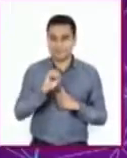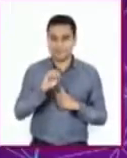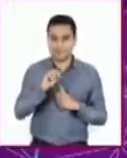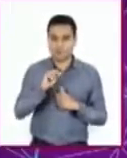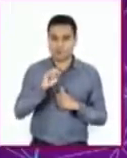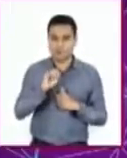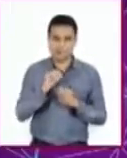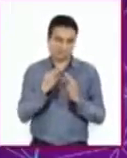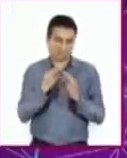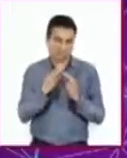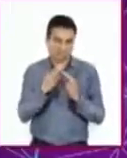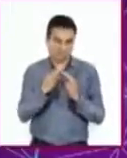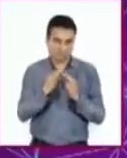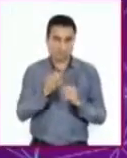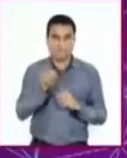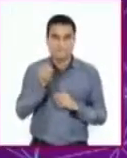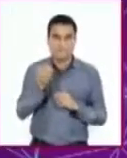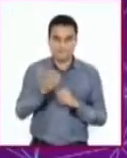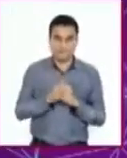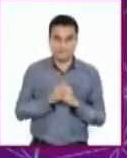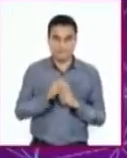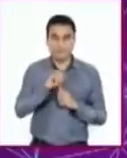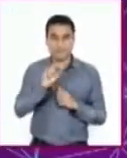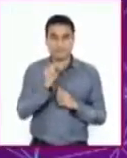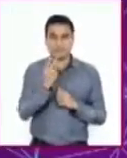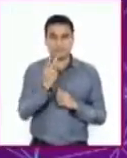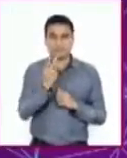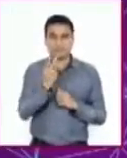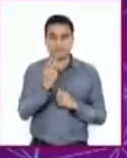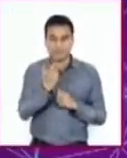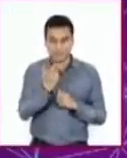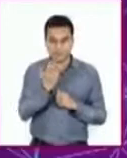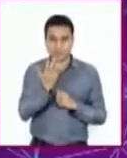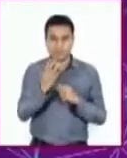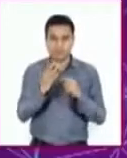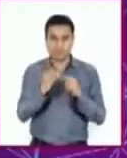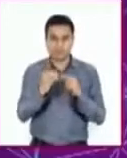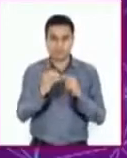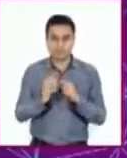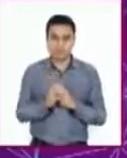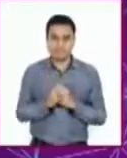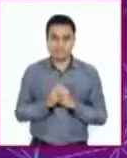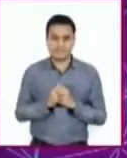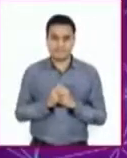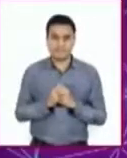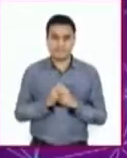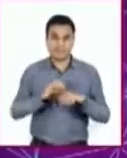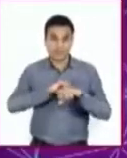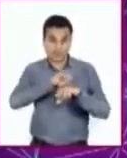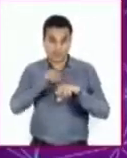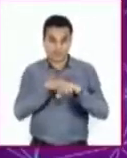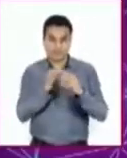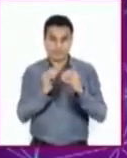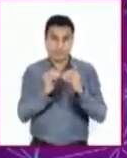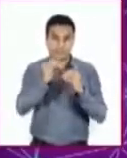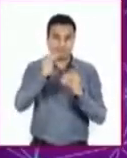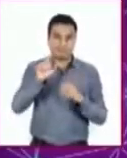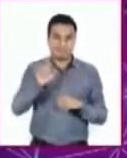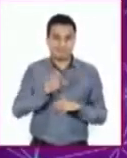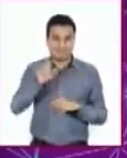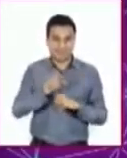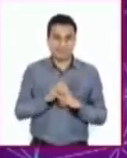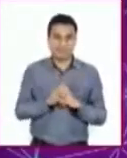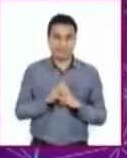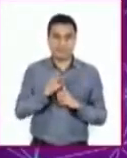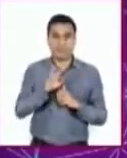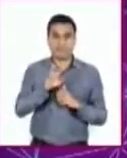bono por puntualidad de 162 pesos con 50 centavos y el pago de horas extras es